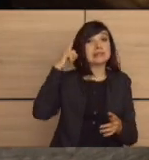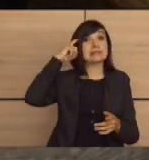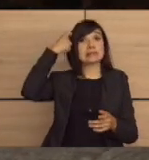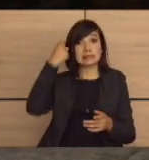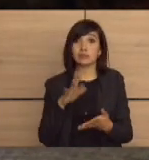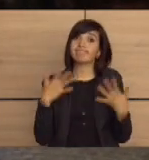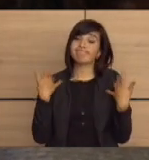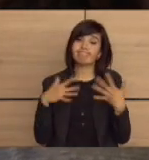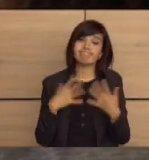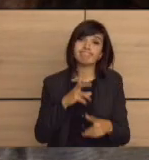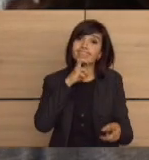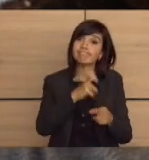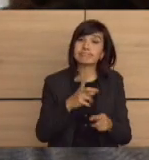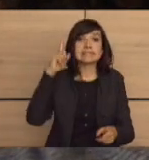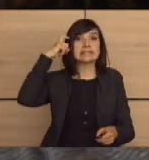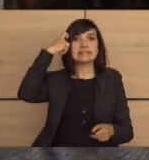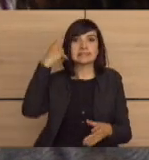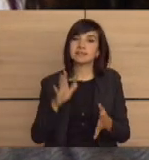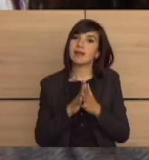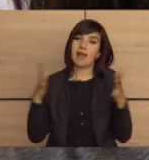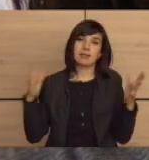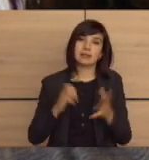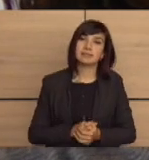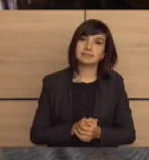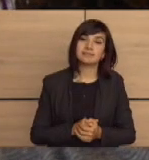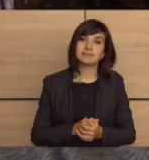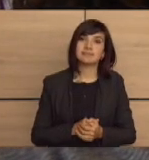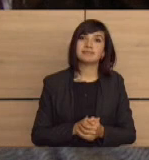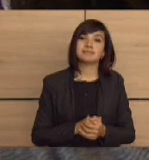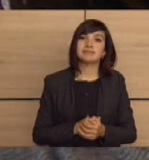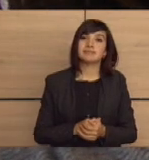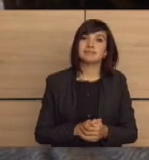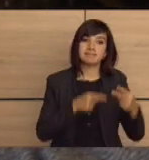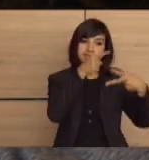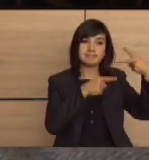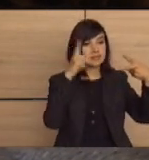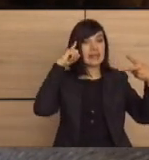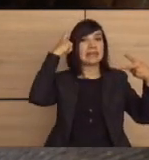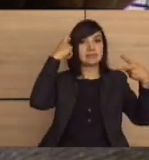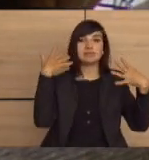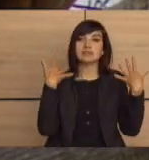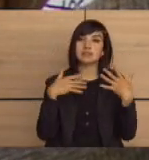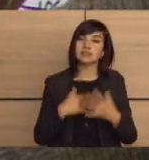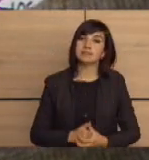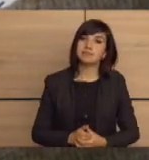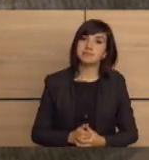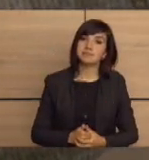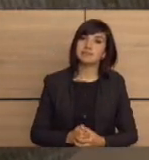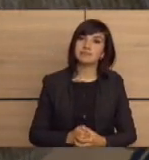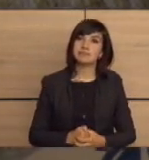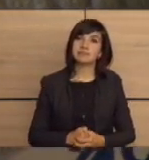enorme. Creo que son los dos retos más grandes que tenemos. Pero bueno, no me quiero extender.